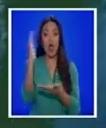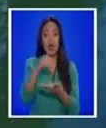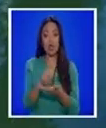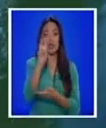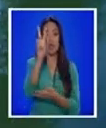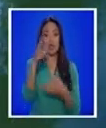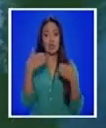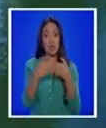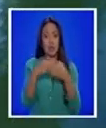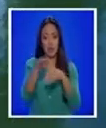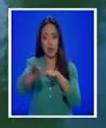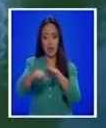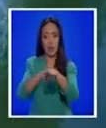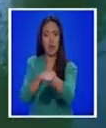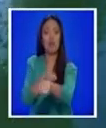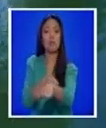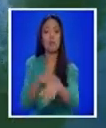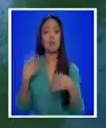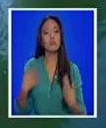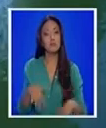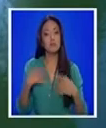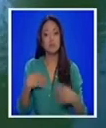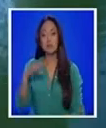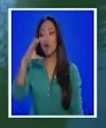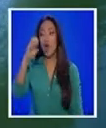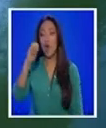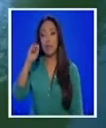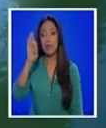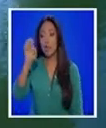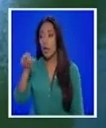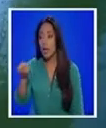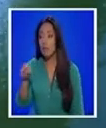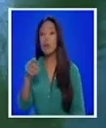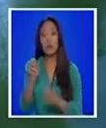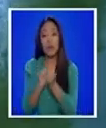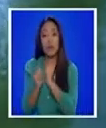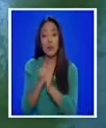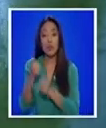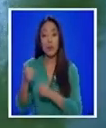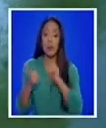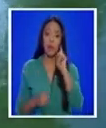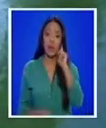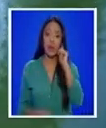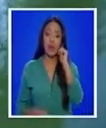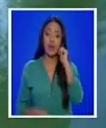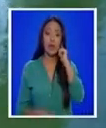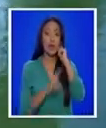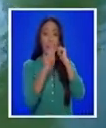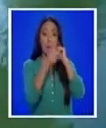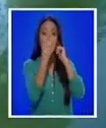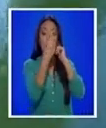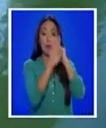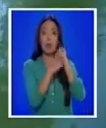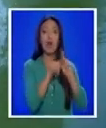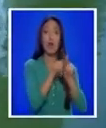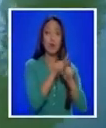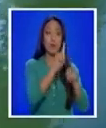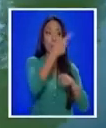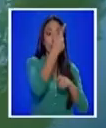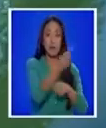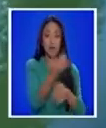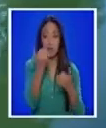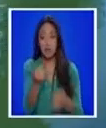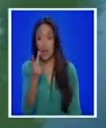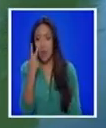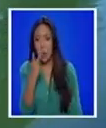delantera, demostrando que en el Comité del Pueblo se hace deporte. Así es, se hace deporte, demostraron la primera competencia igual, fueron primeros y hoy creo que